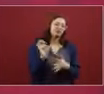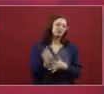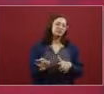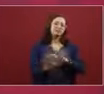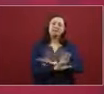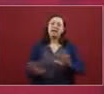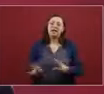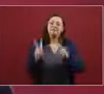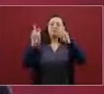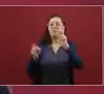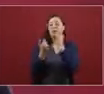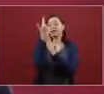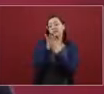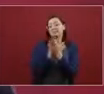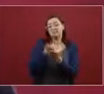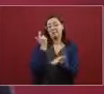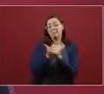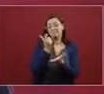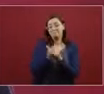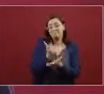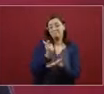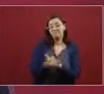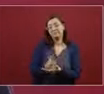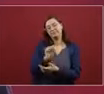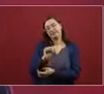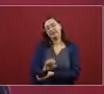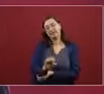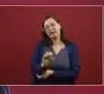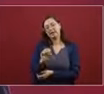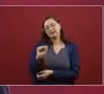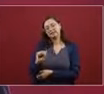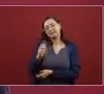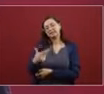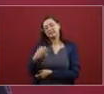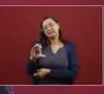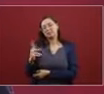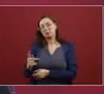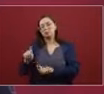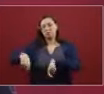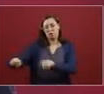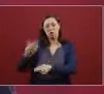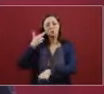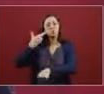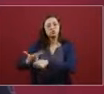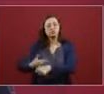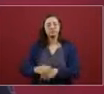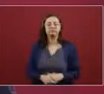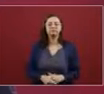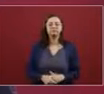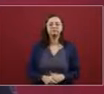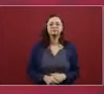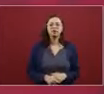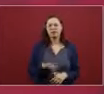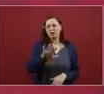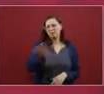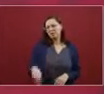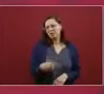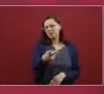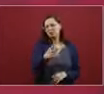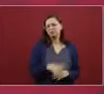nómina queda a cargo de la Secretaría de Hacienda. Y por eso le pregunto lo siguiente. Ayer su